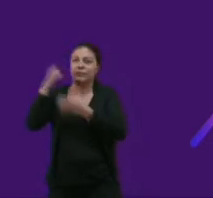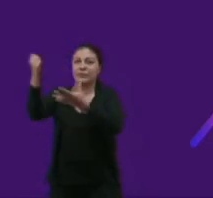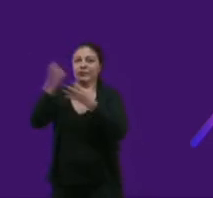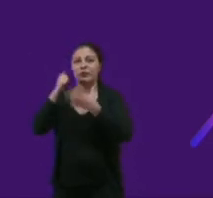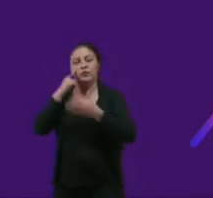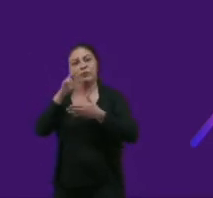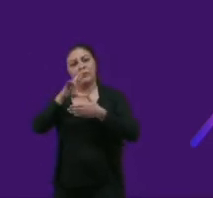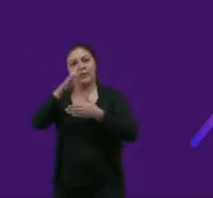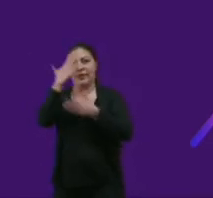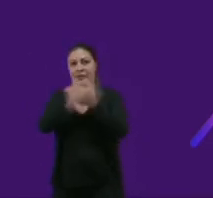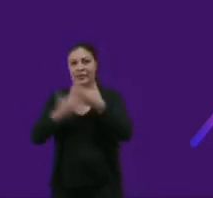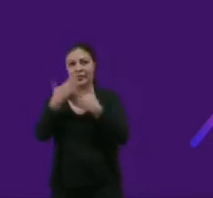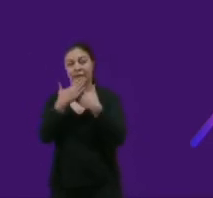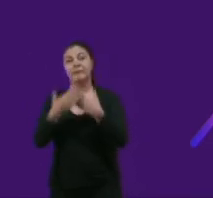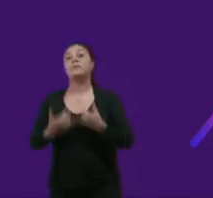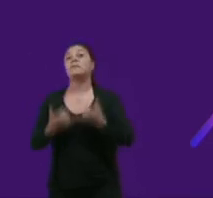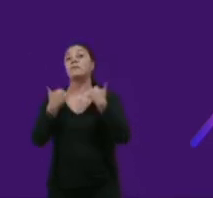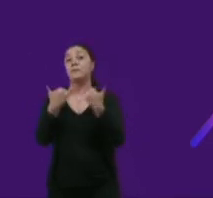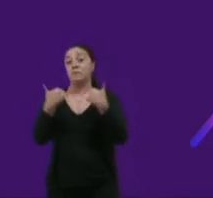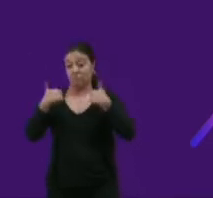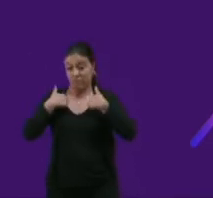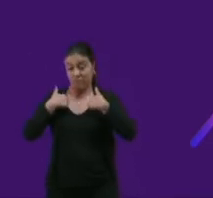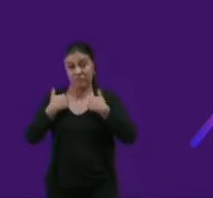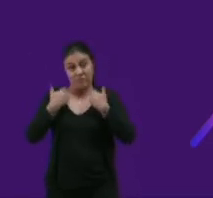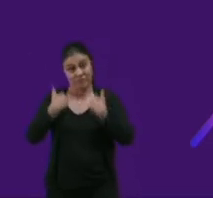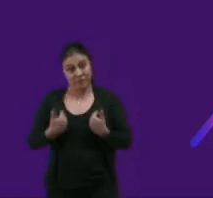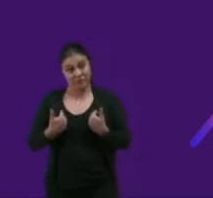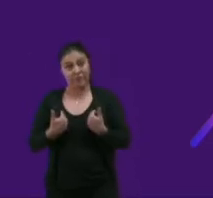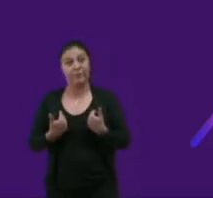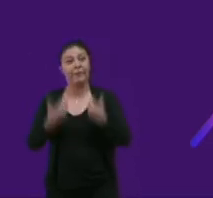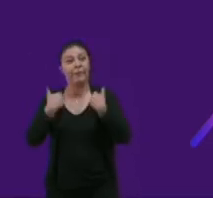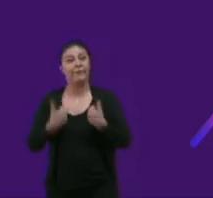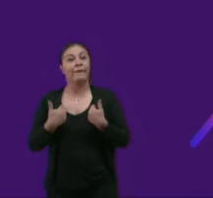desde mi lado siendo